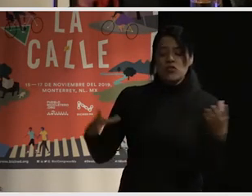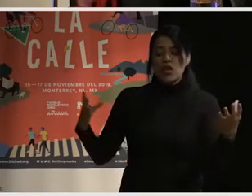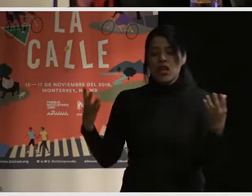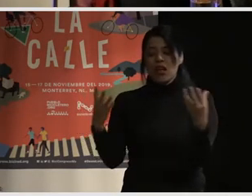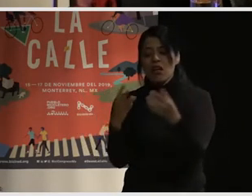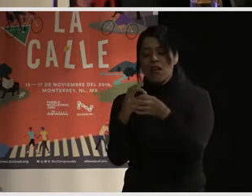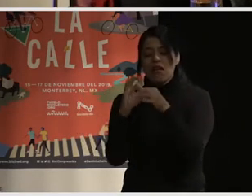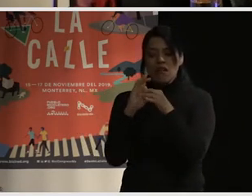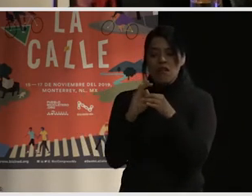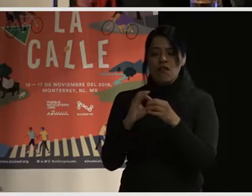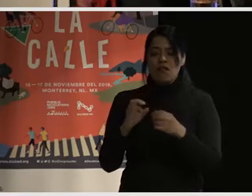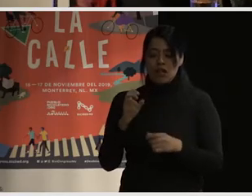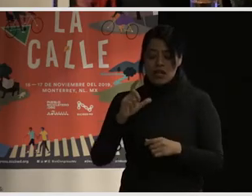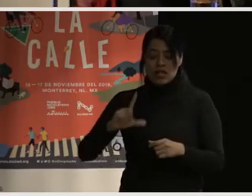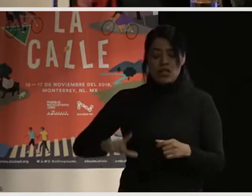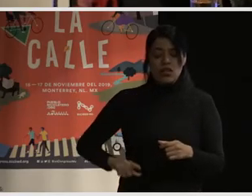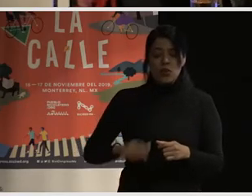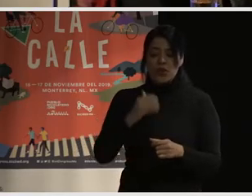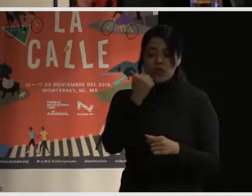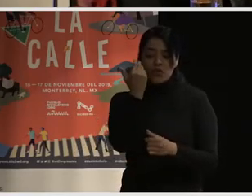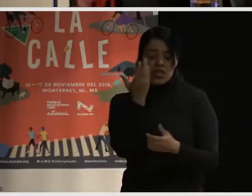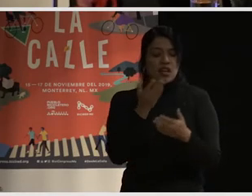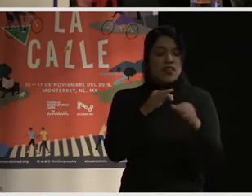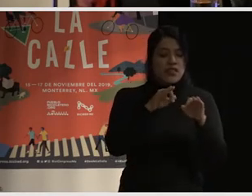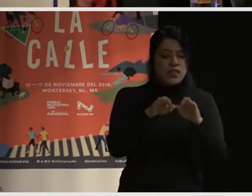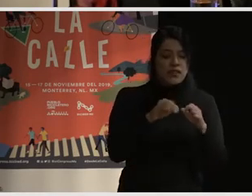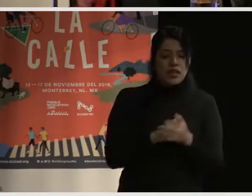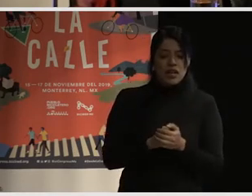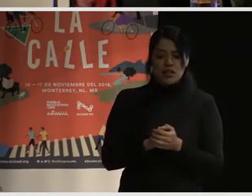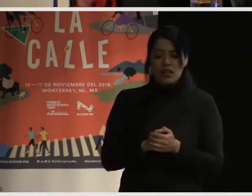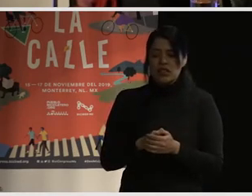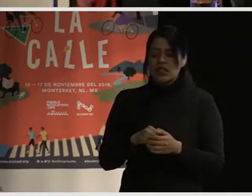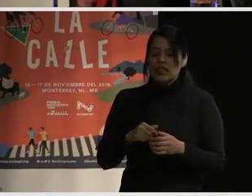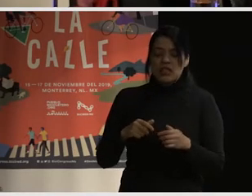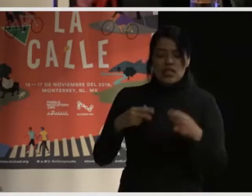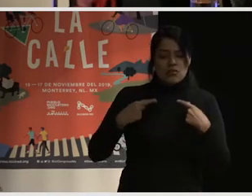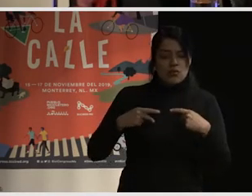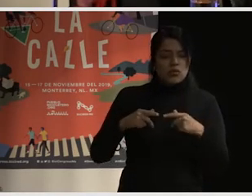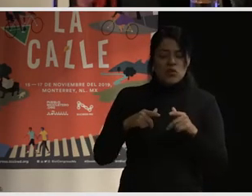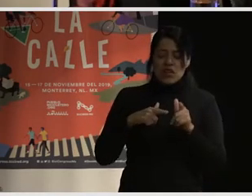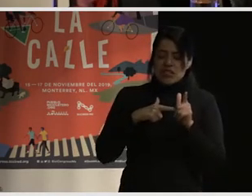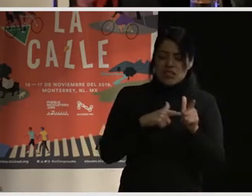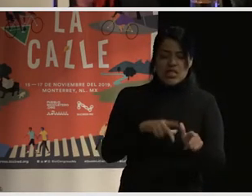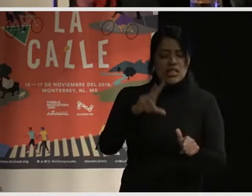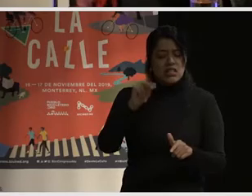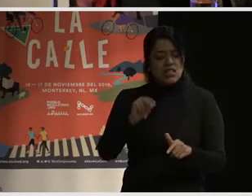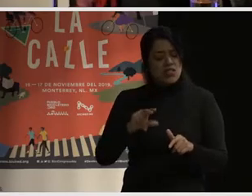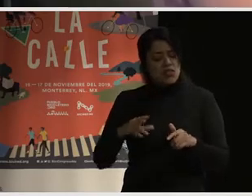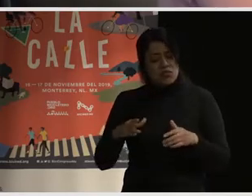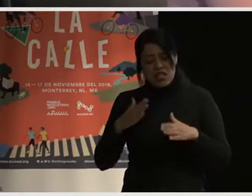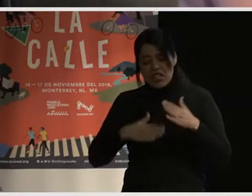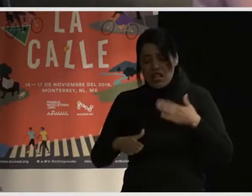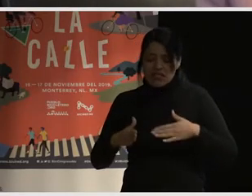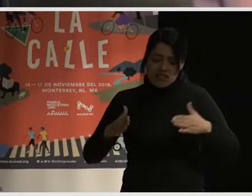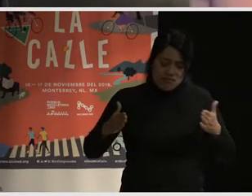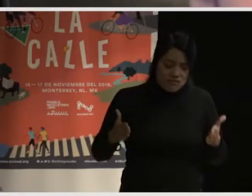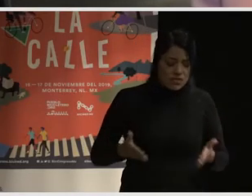le pueda apostar a eso y que también sociedad civil nunca se canse o de la misma ciudadanía no se canse de impulsarla con tal